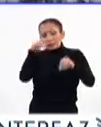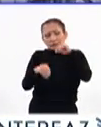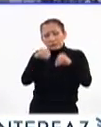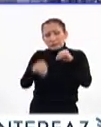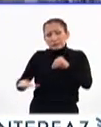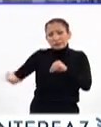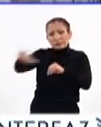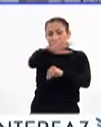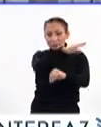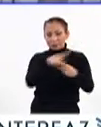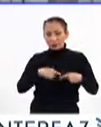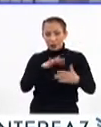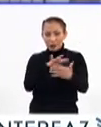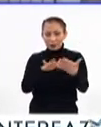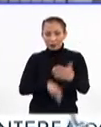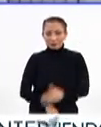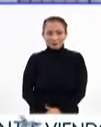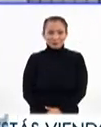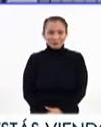una sociedad lectora.